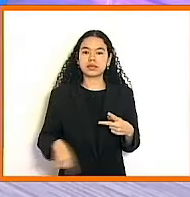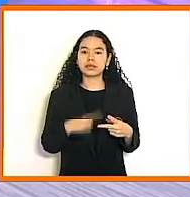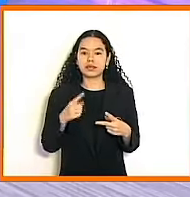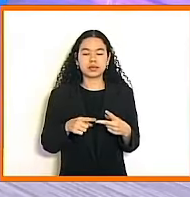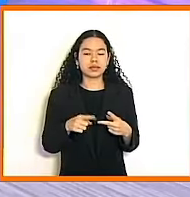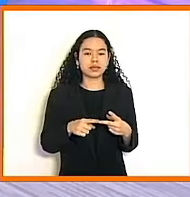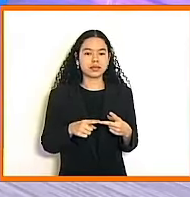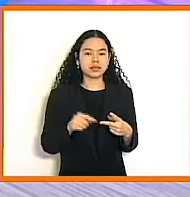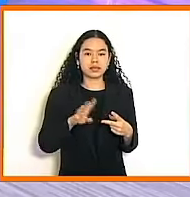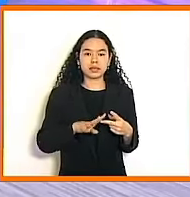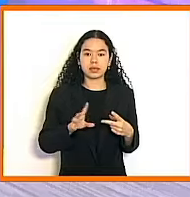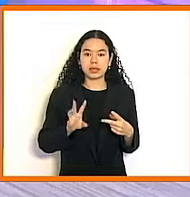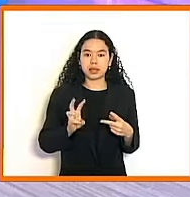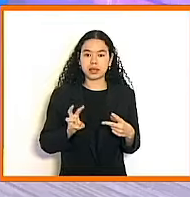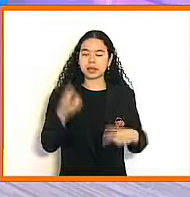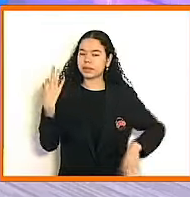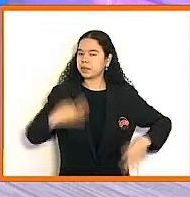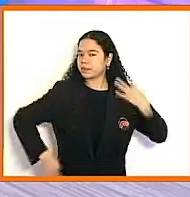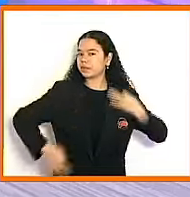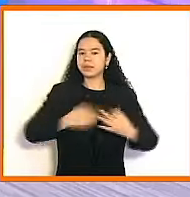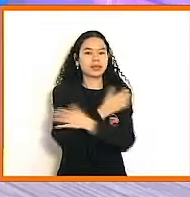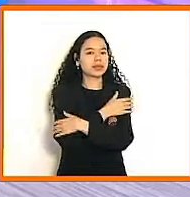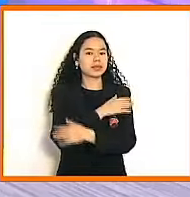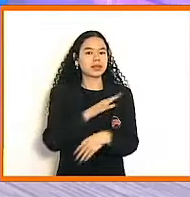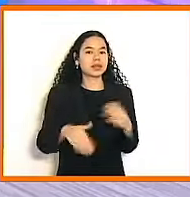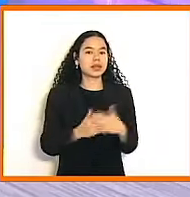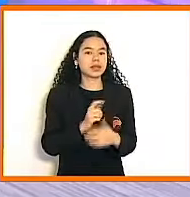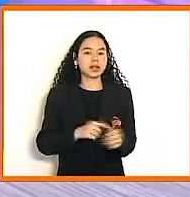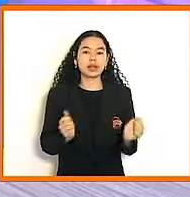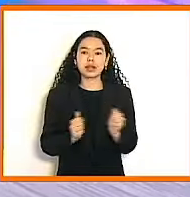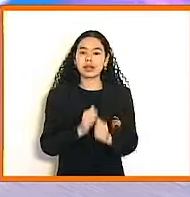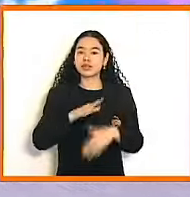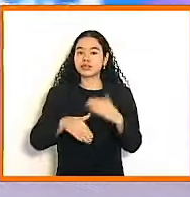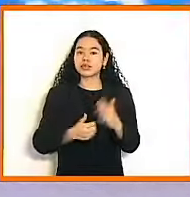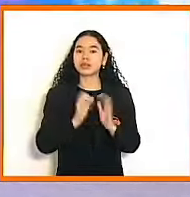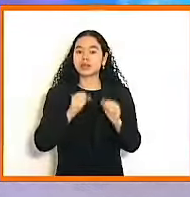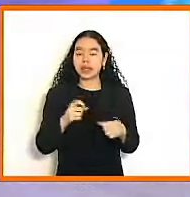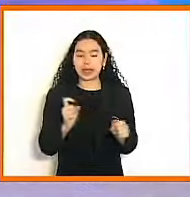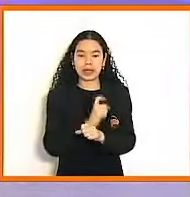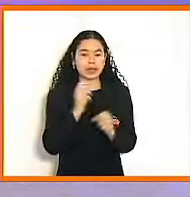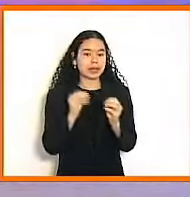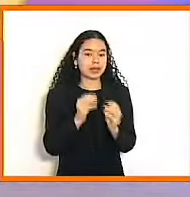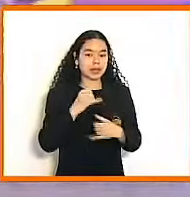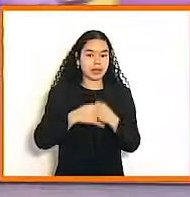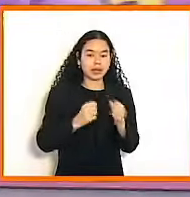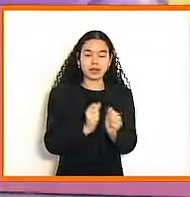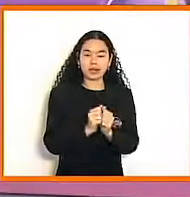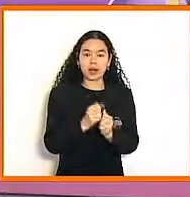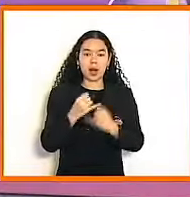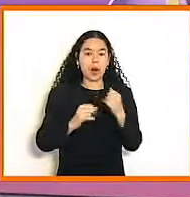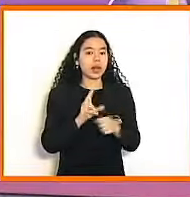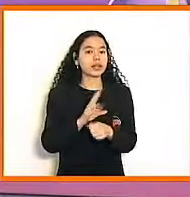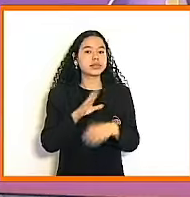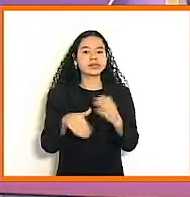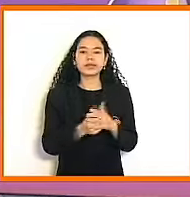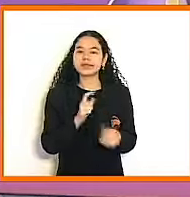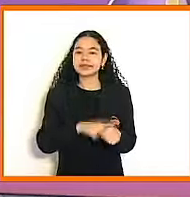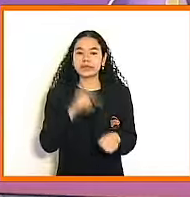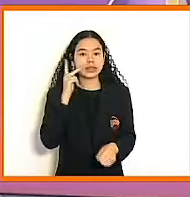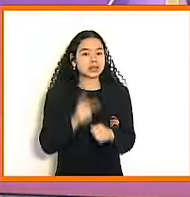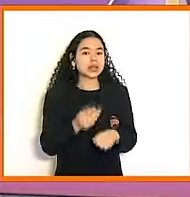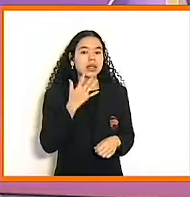2, 46. Felicidades. Ahora sí, es momento que ganes muchísimo más con Juga 3, conociendo ese